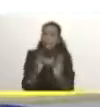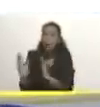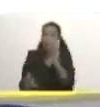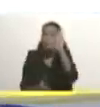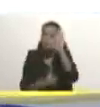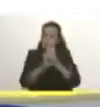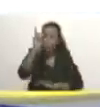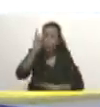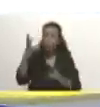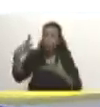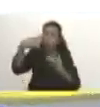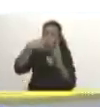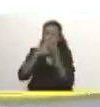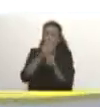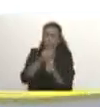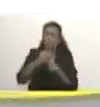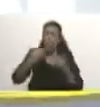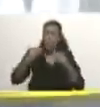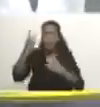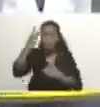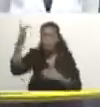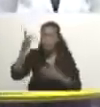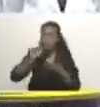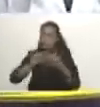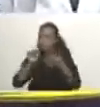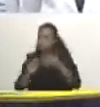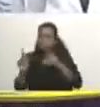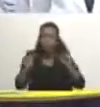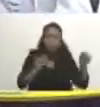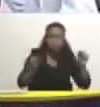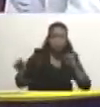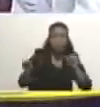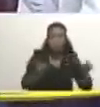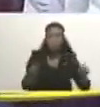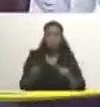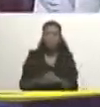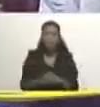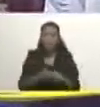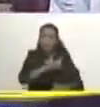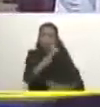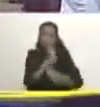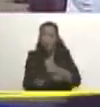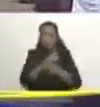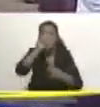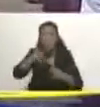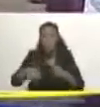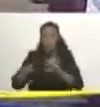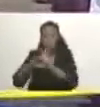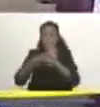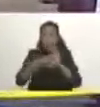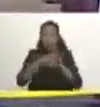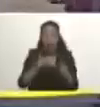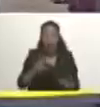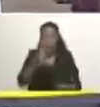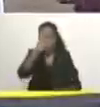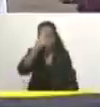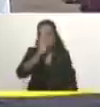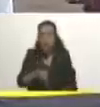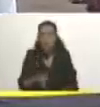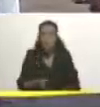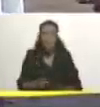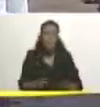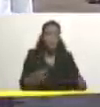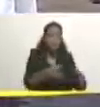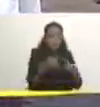desarrollo del componente bajo los criterios tácticos de resistencia revolucionaria, con el fortalecimiento de las unidades de acción rápida desplegadas a nivel